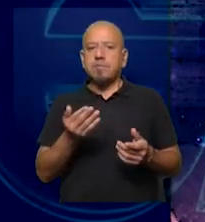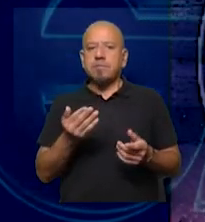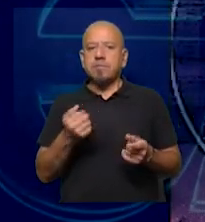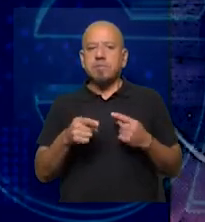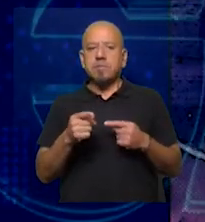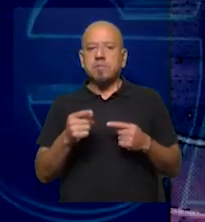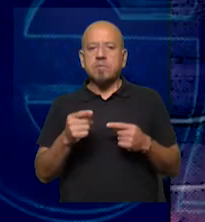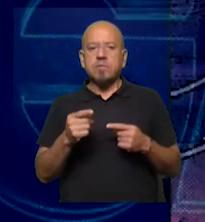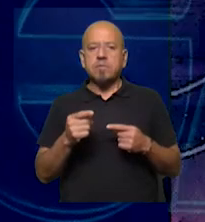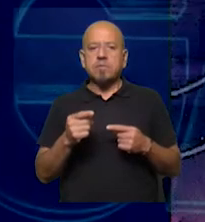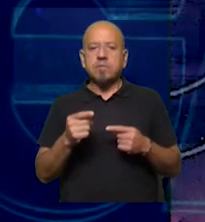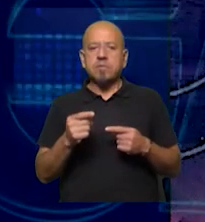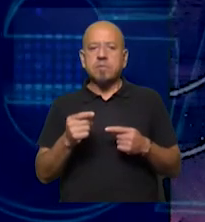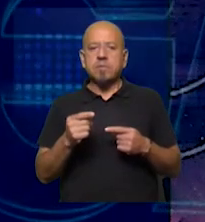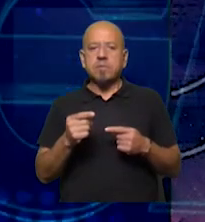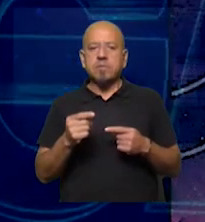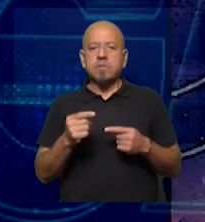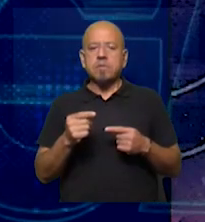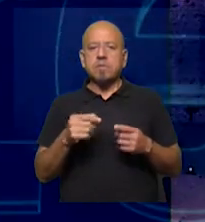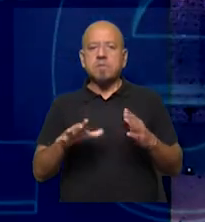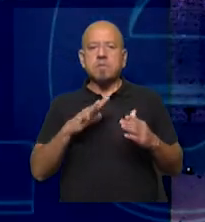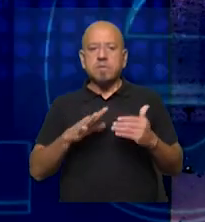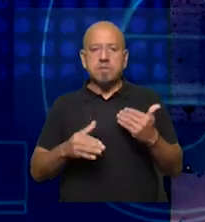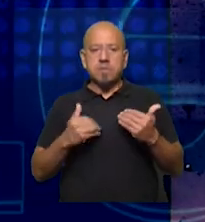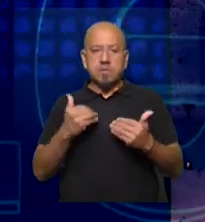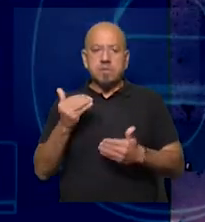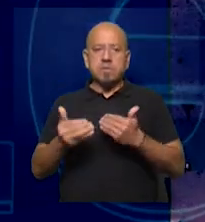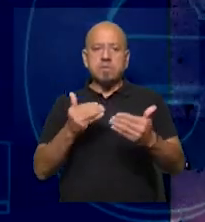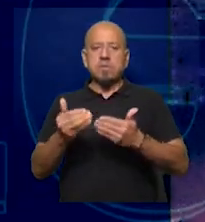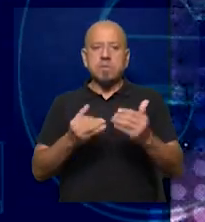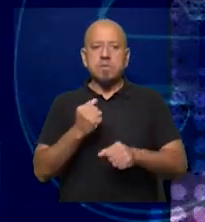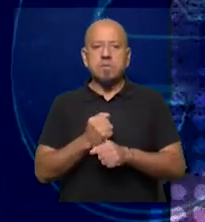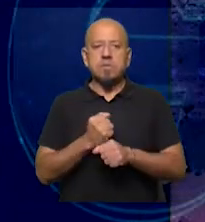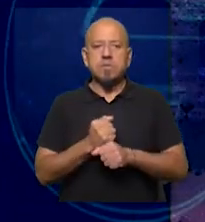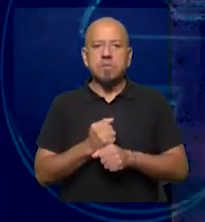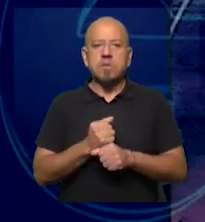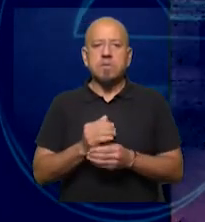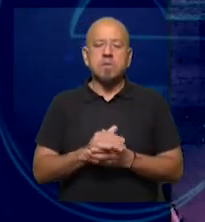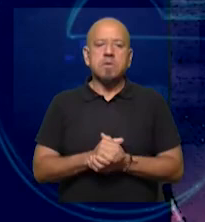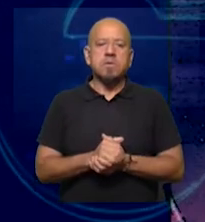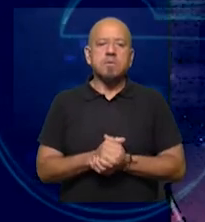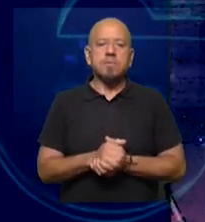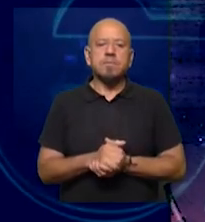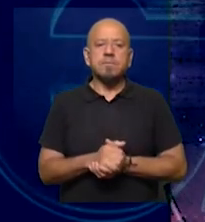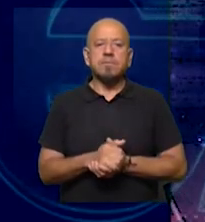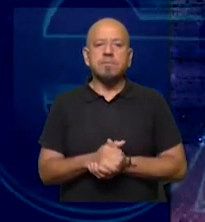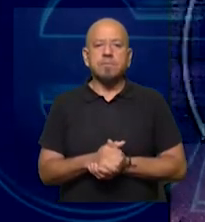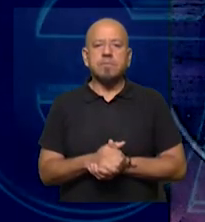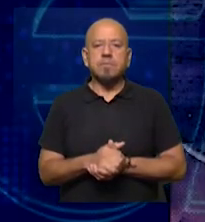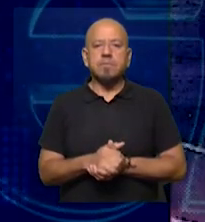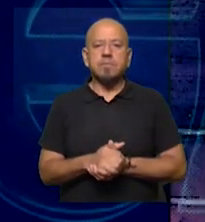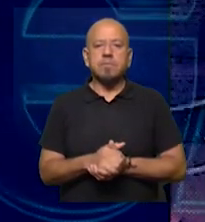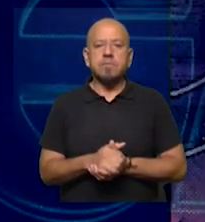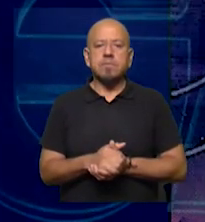Se van a ir develando a medida que avanza la obra. Esta obra la